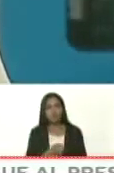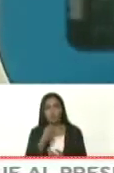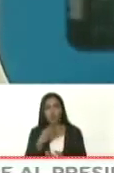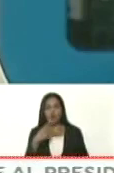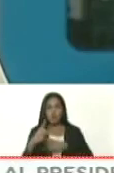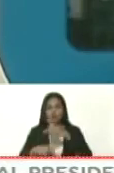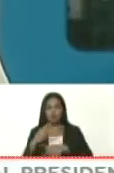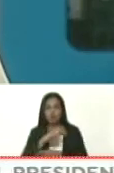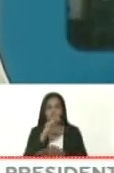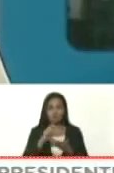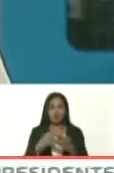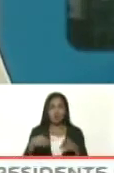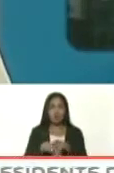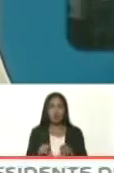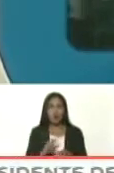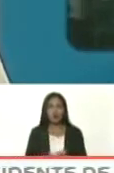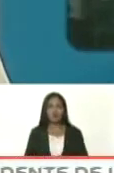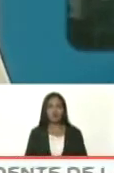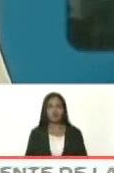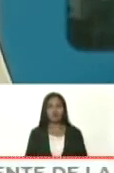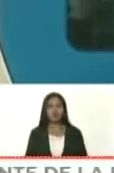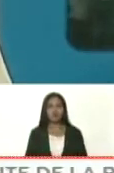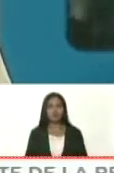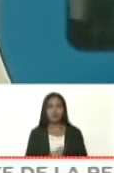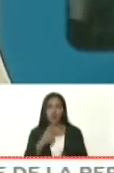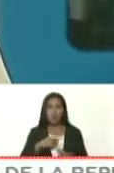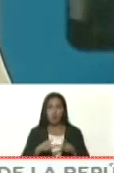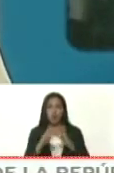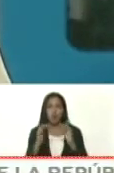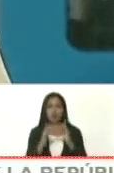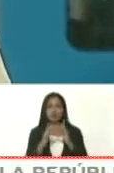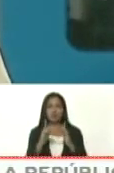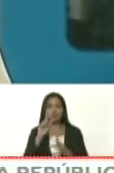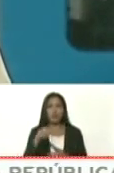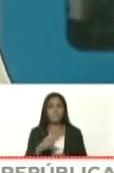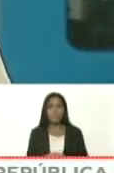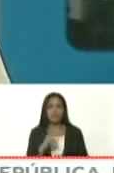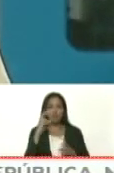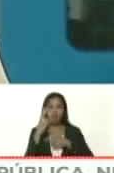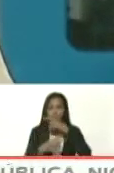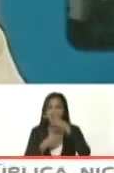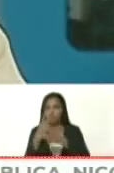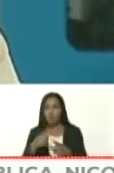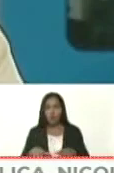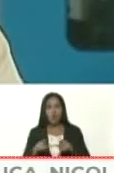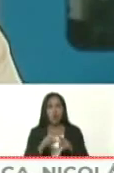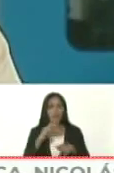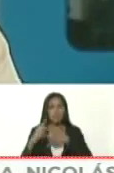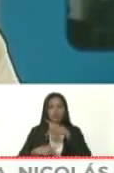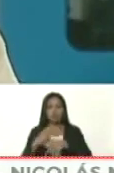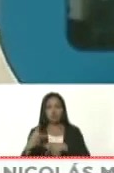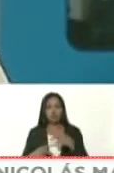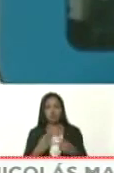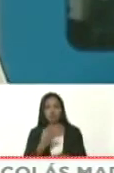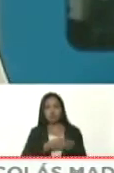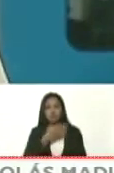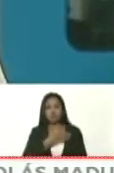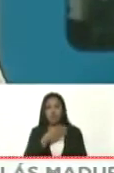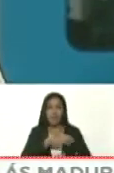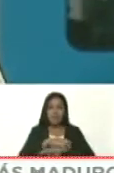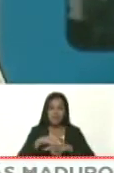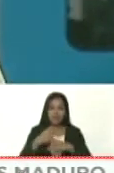producción nacional, Castro Soteldo. Aquí tenemos un pase para una inspección de la unidad de producción social La